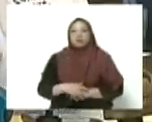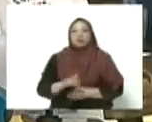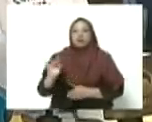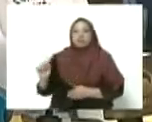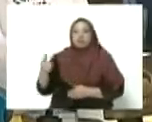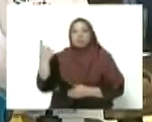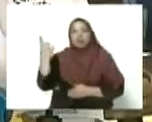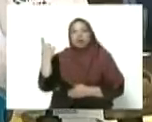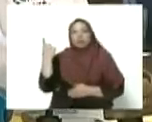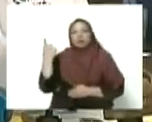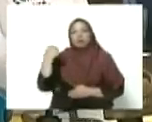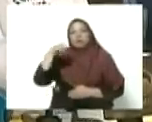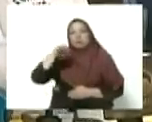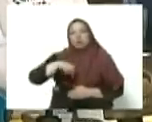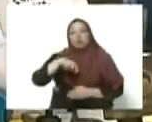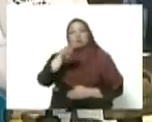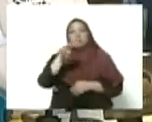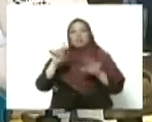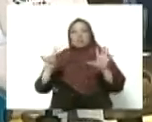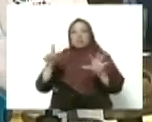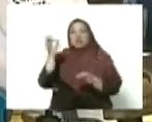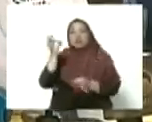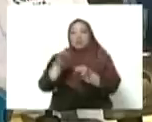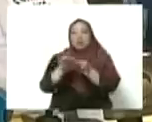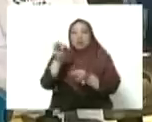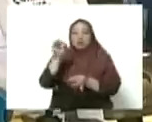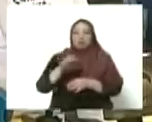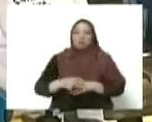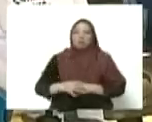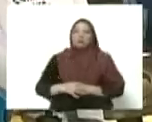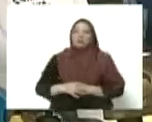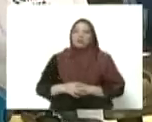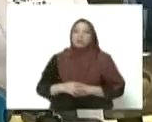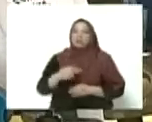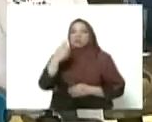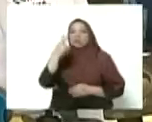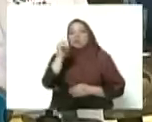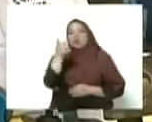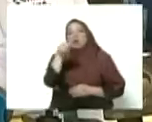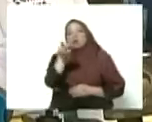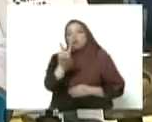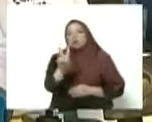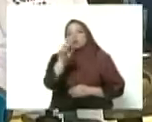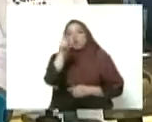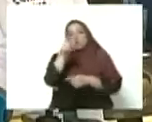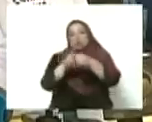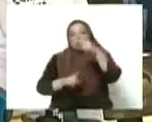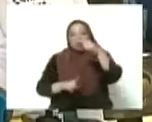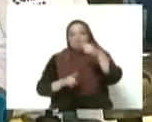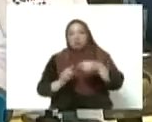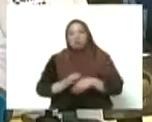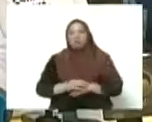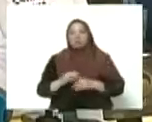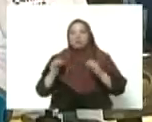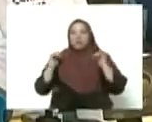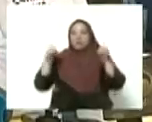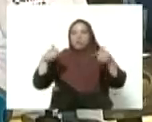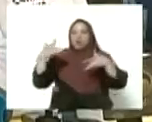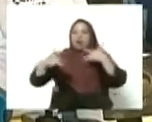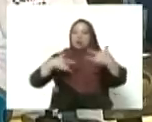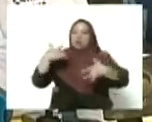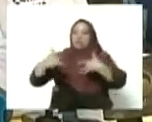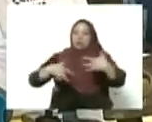Primero, hoy, 26 de septiembre, a las 12 del mediodía, que se dio inicio a las